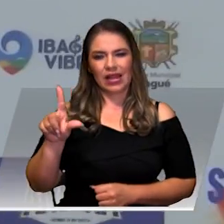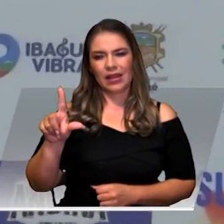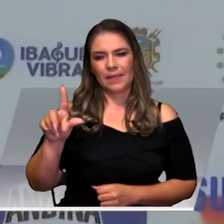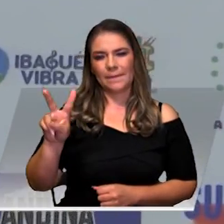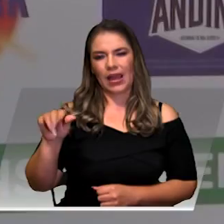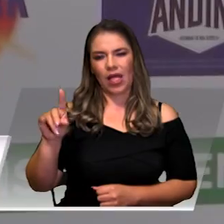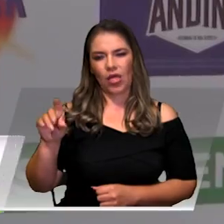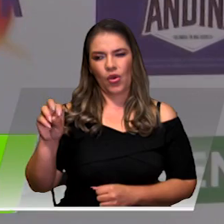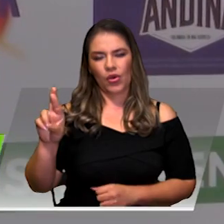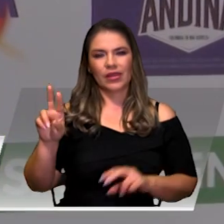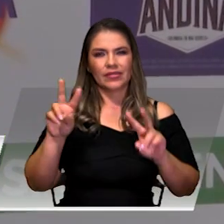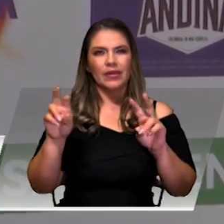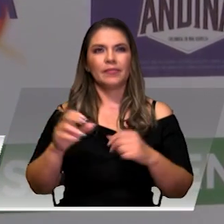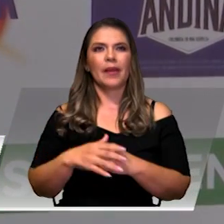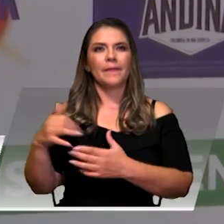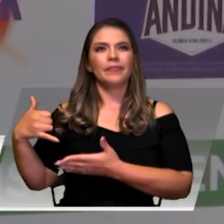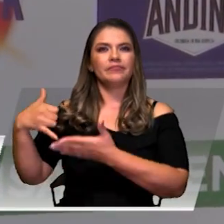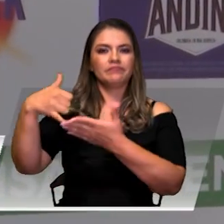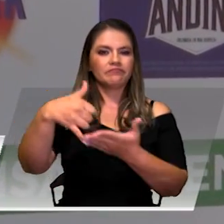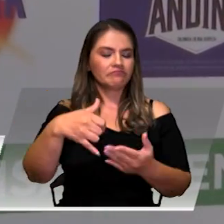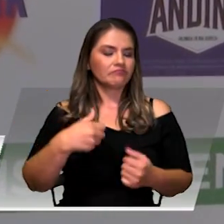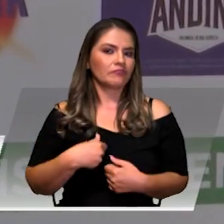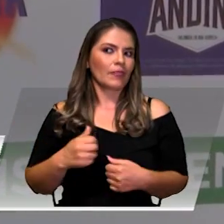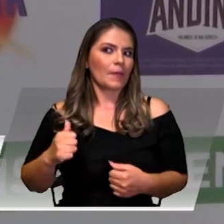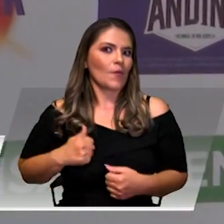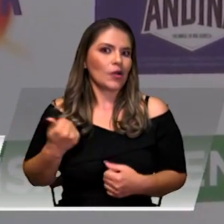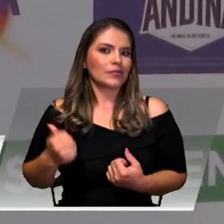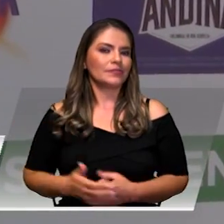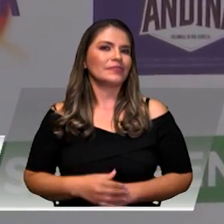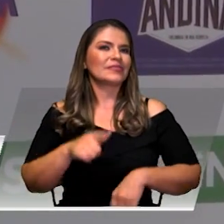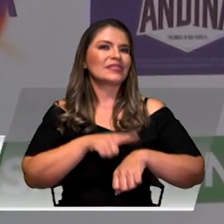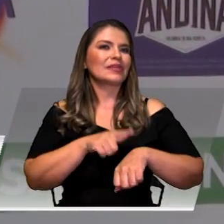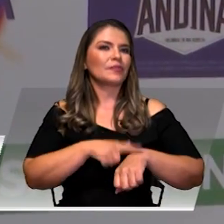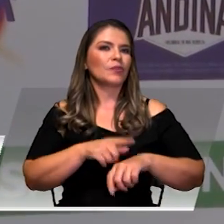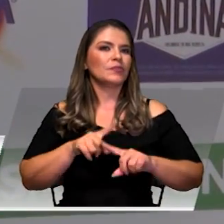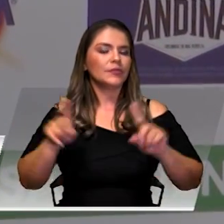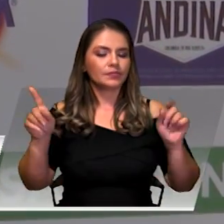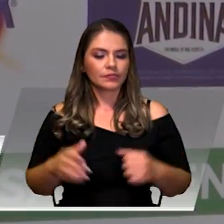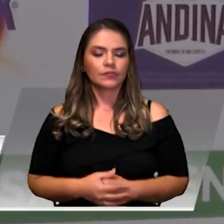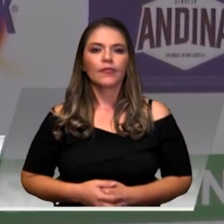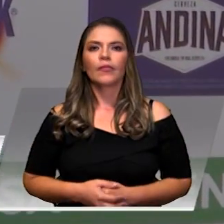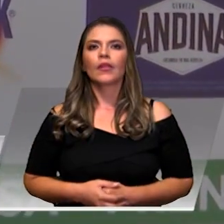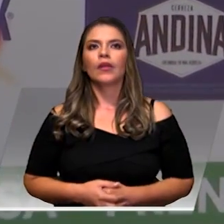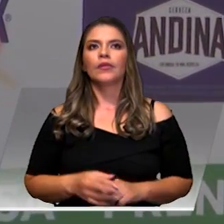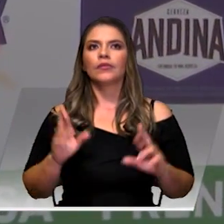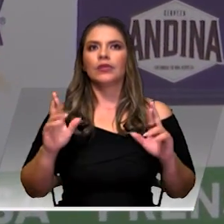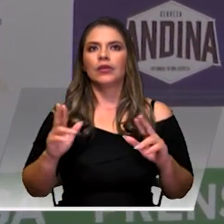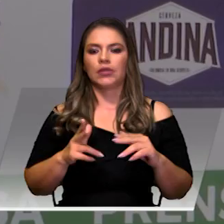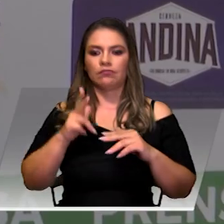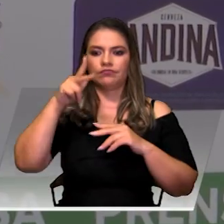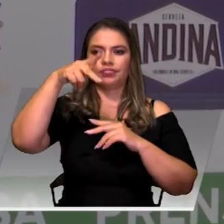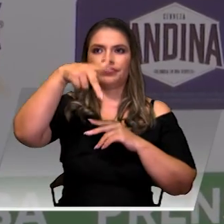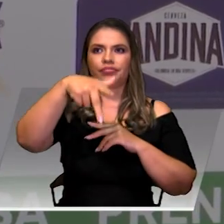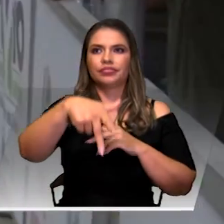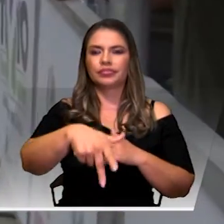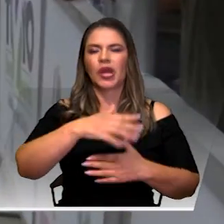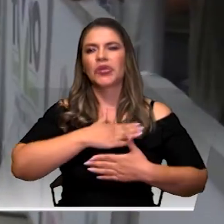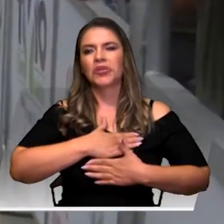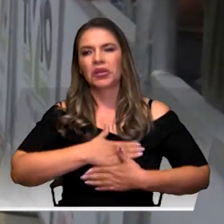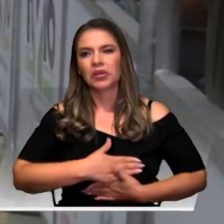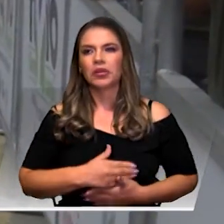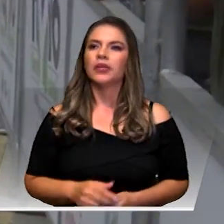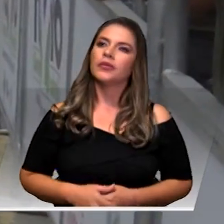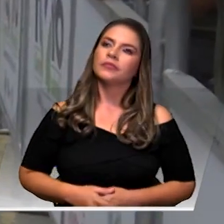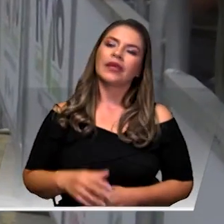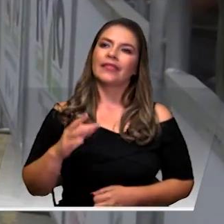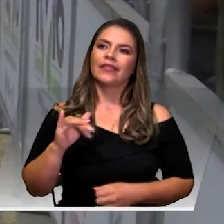del premio montaña, de poder sacar una diferencia al final de lote principal y poder hacer un descenso, pues digámoslo, tranquilo. Tito